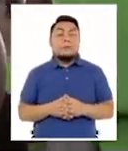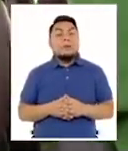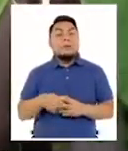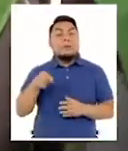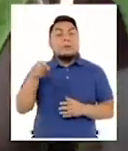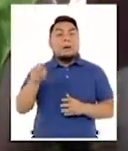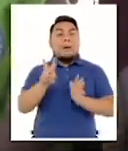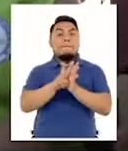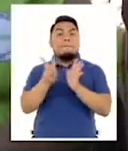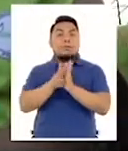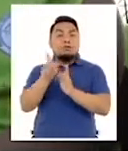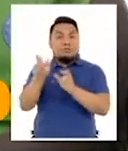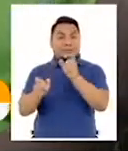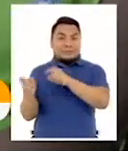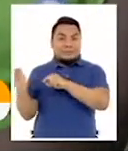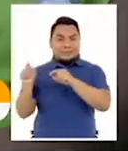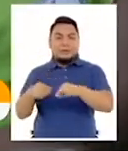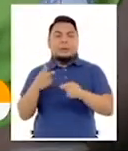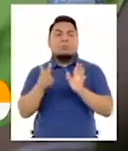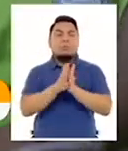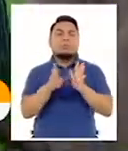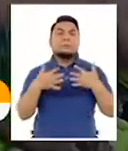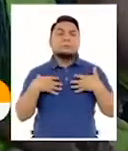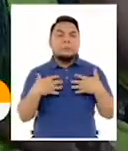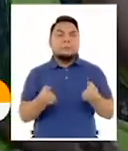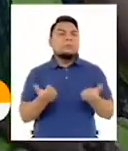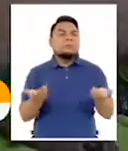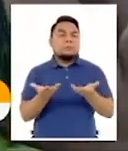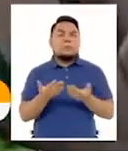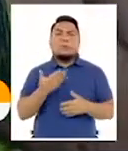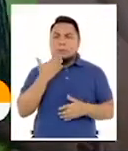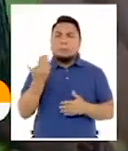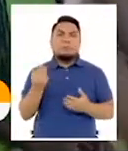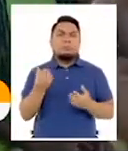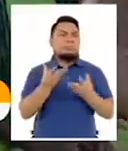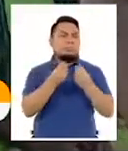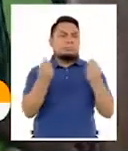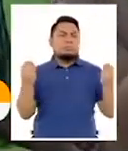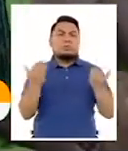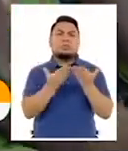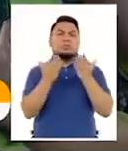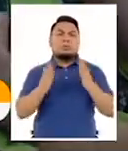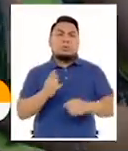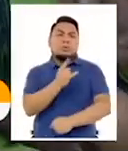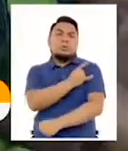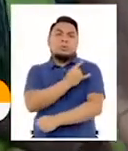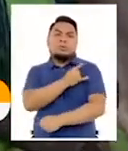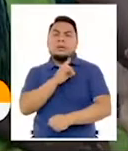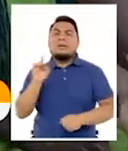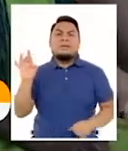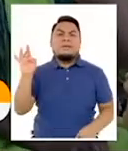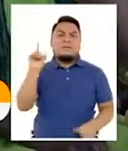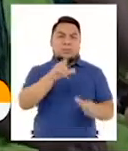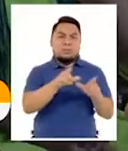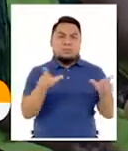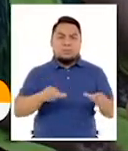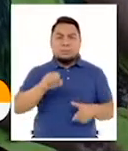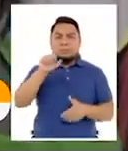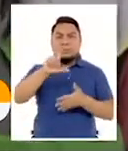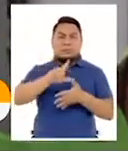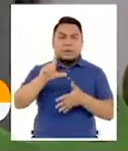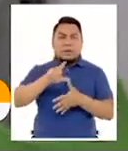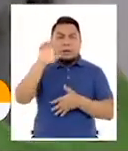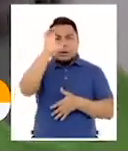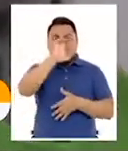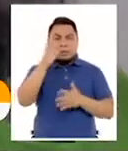El voluntariado de Esperantra es un voluntariado en salud que atrae a muchos estudiantes universitarios de diferentes partes como